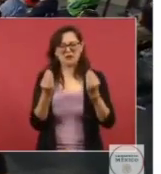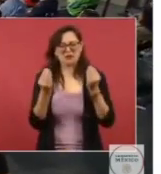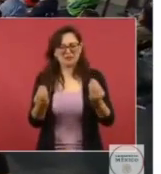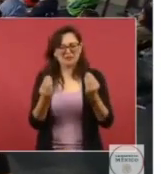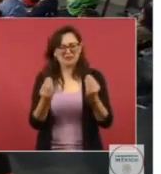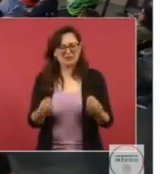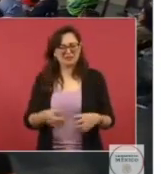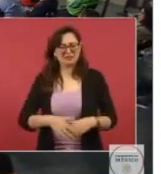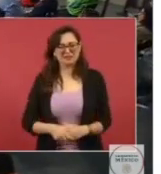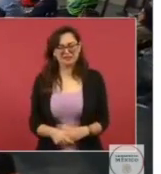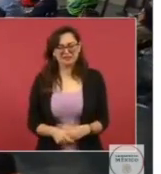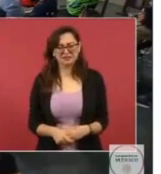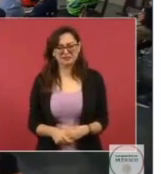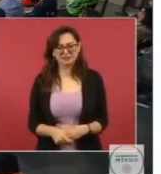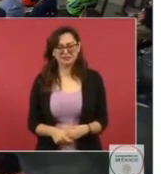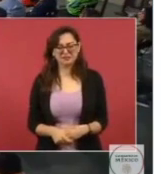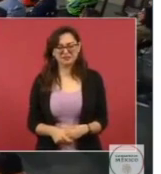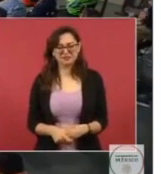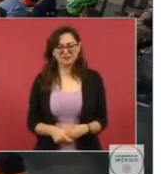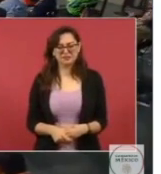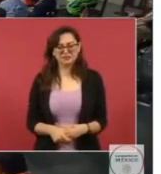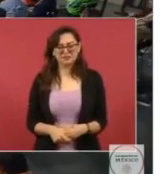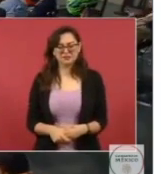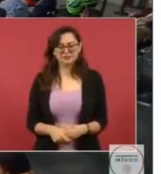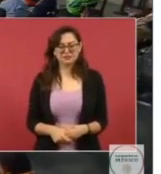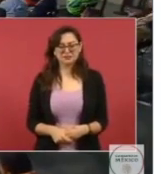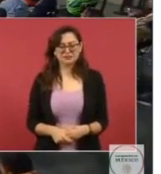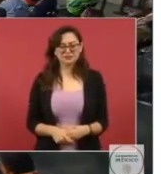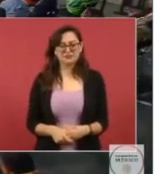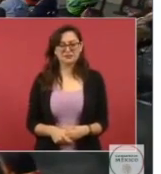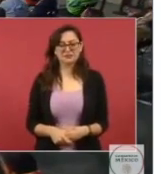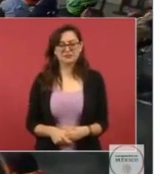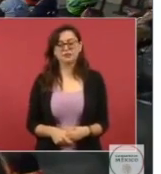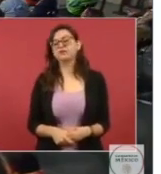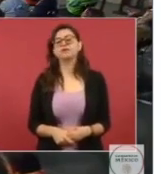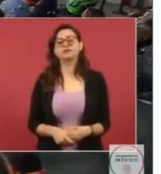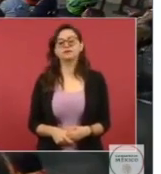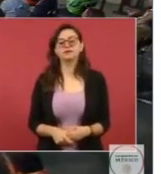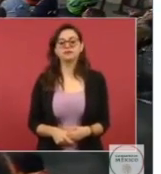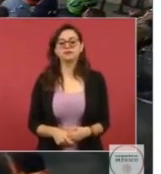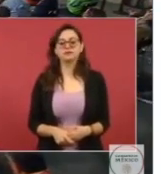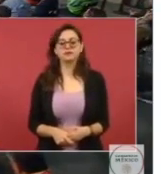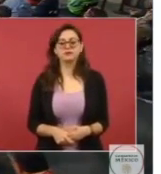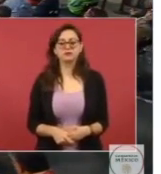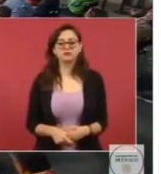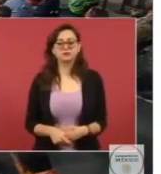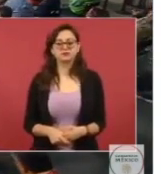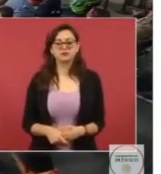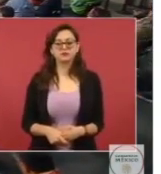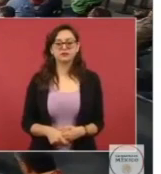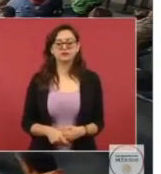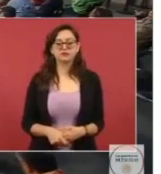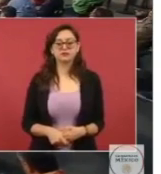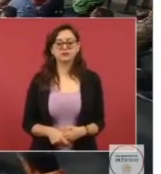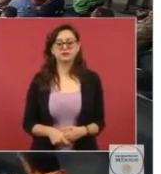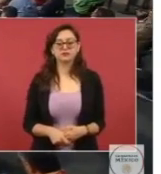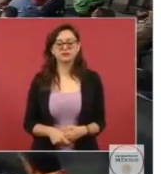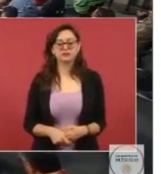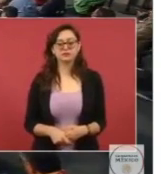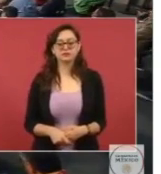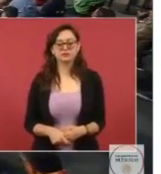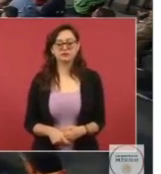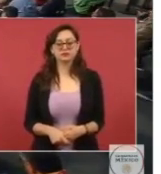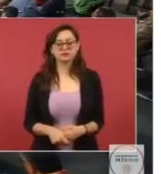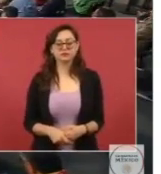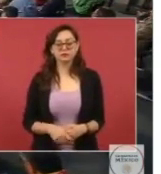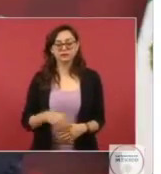feminicidios en sus sexenios ahora es feminista. Y lo peor es que no lo hacen por defender a las